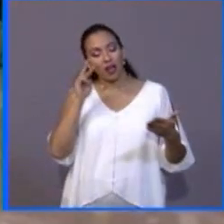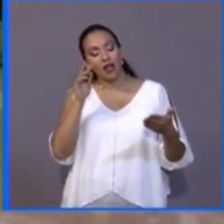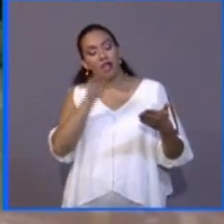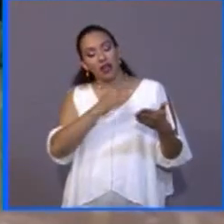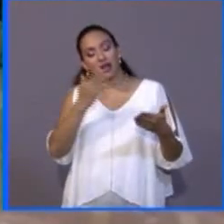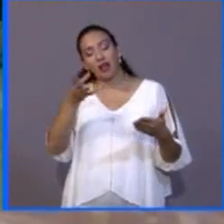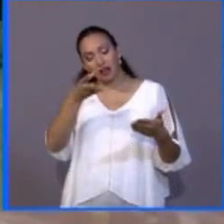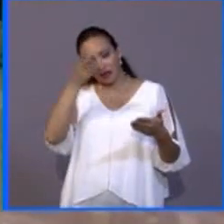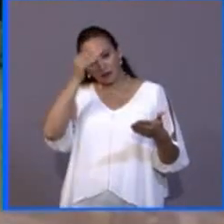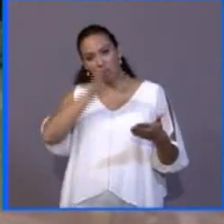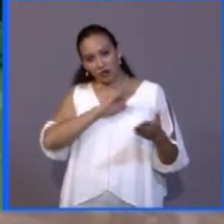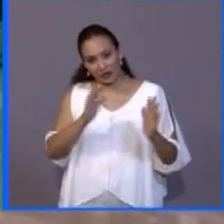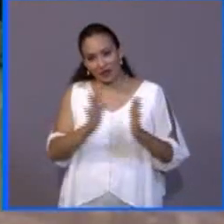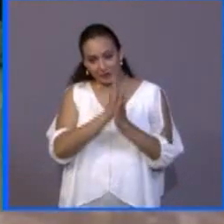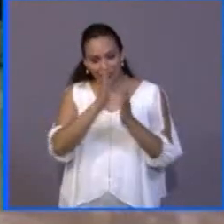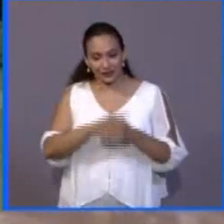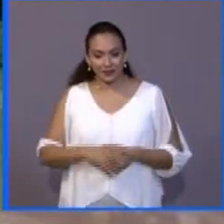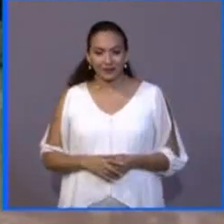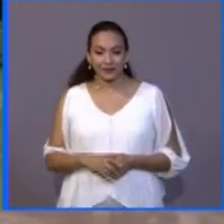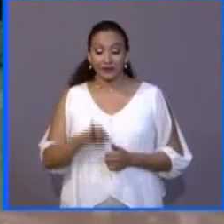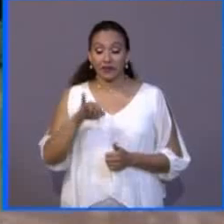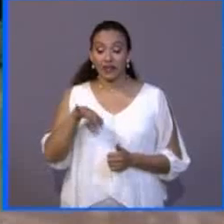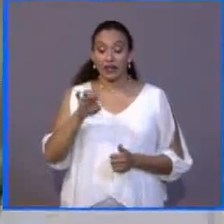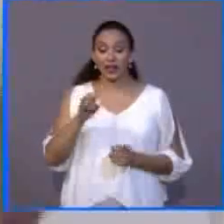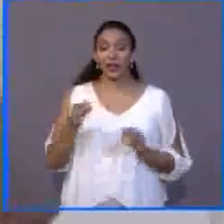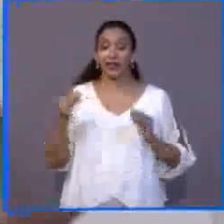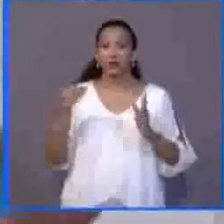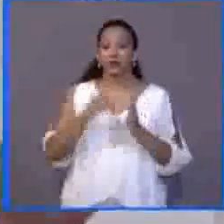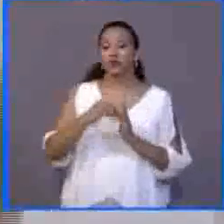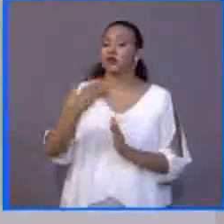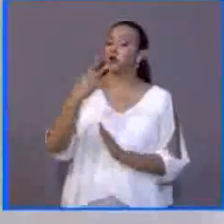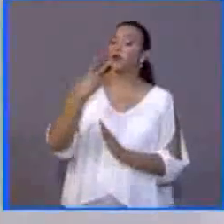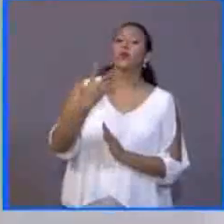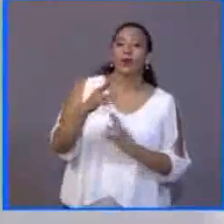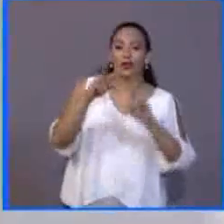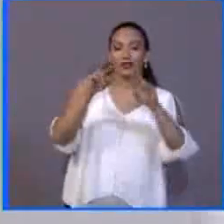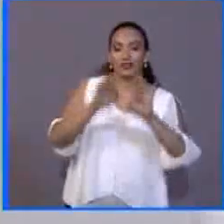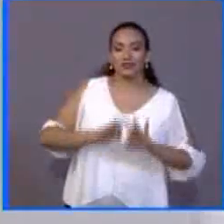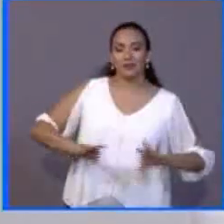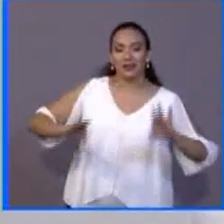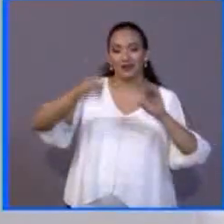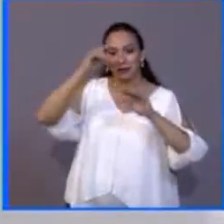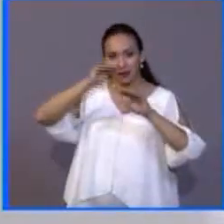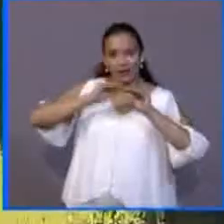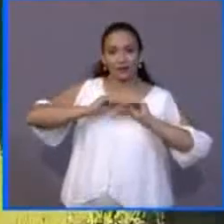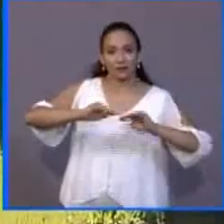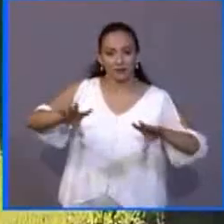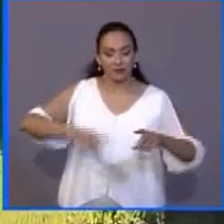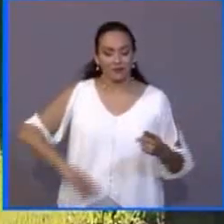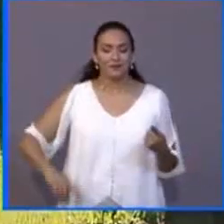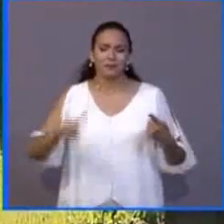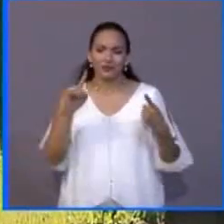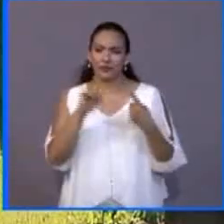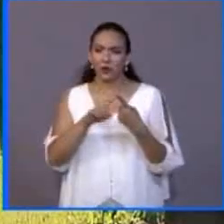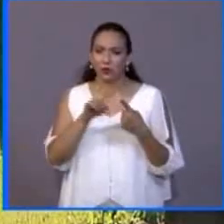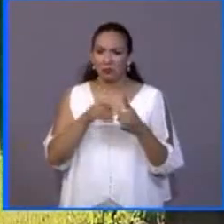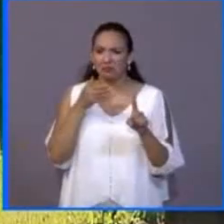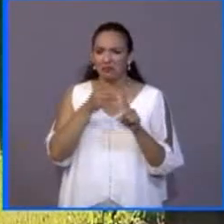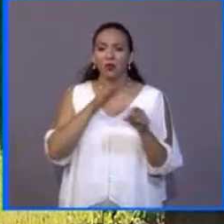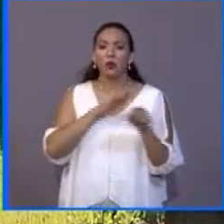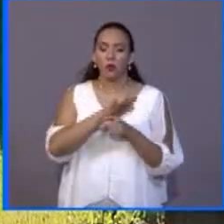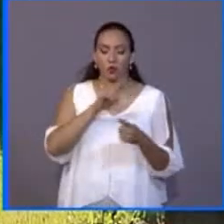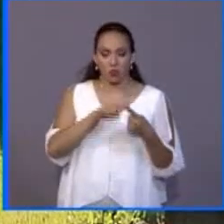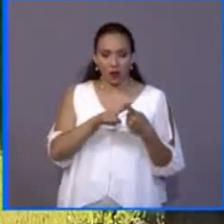participación ciudadana en esta elección. El INE desarrolló 4 líneas temáticas para difundir el proceso. La primera tiene el propósito